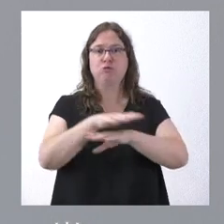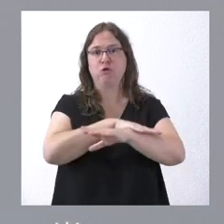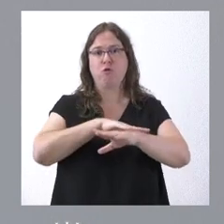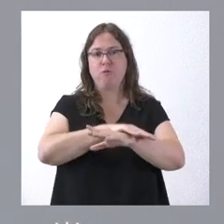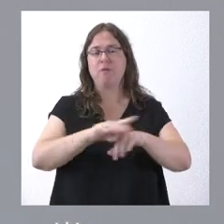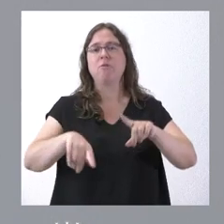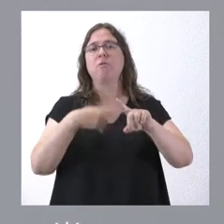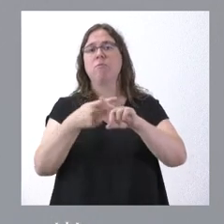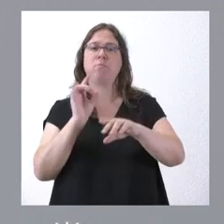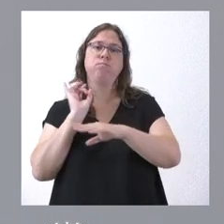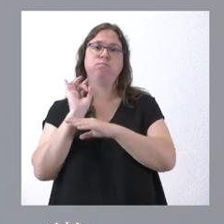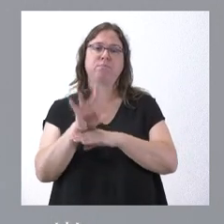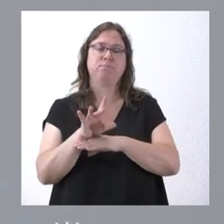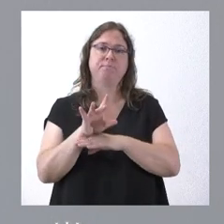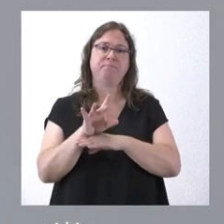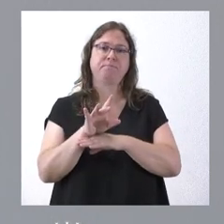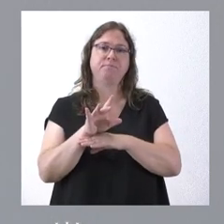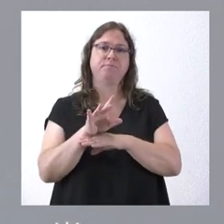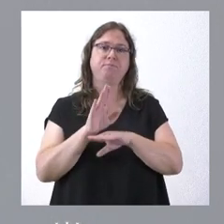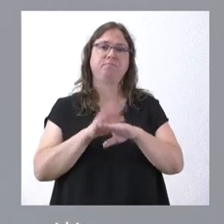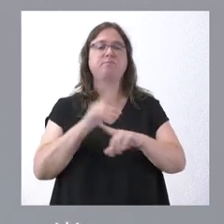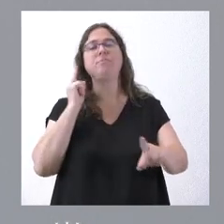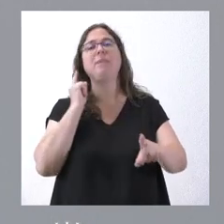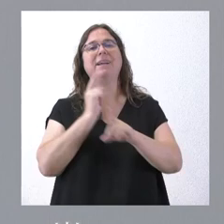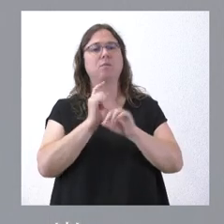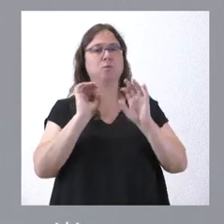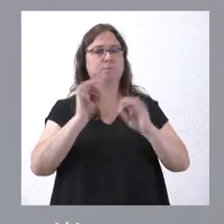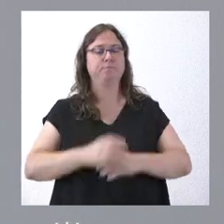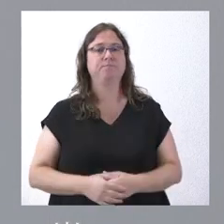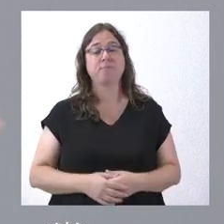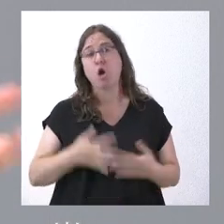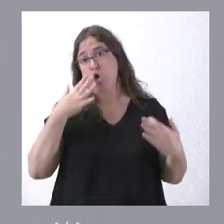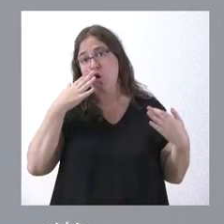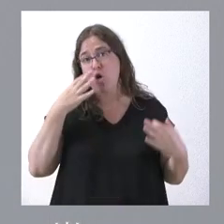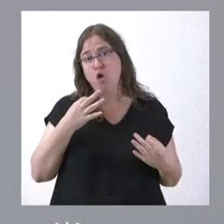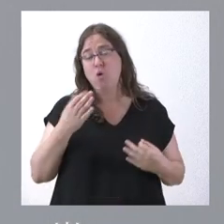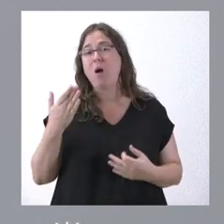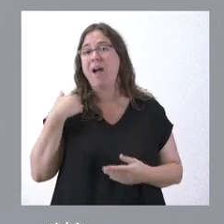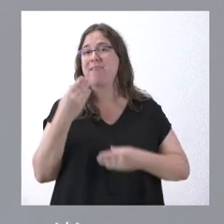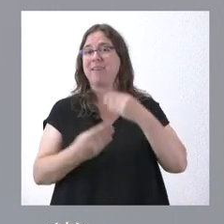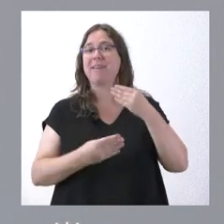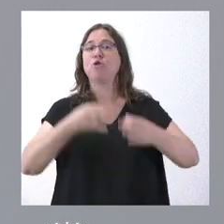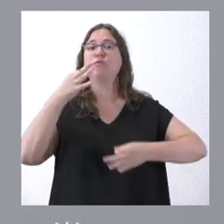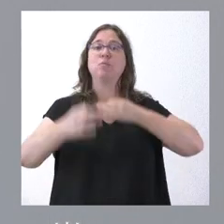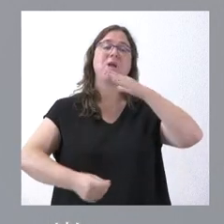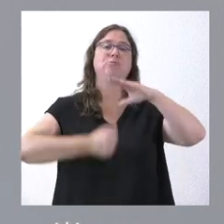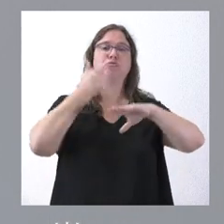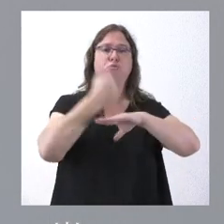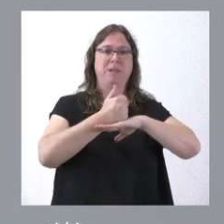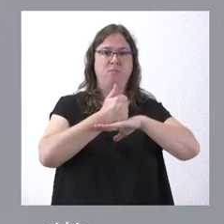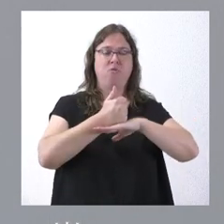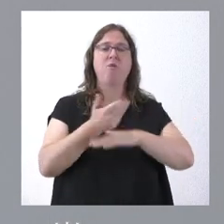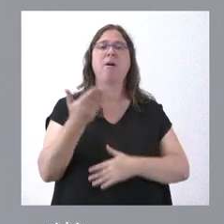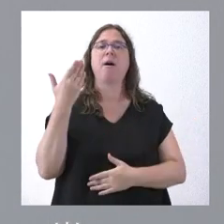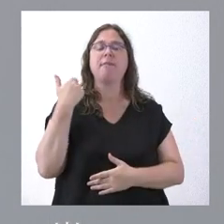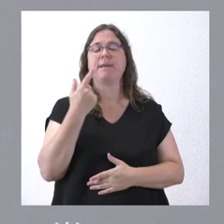el enviarlo al recurso correspondiente. Lógicamente, lo que ayer hizo el Tribunal Supremo pues también da